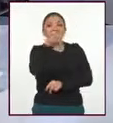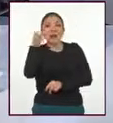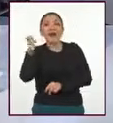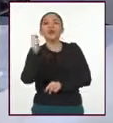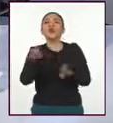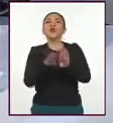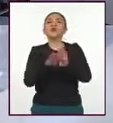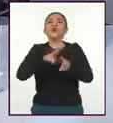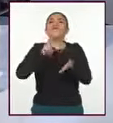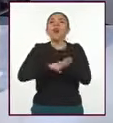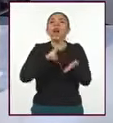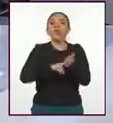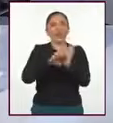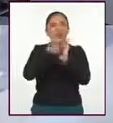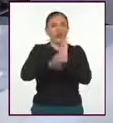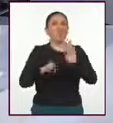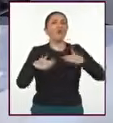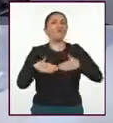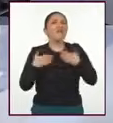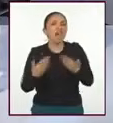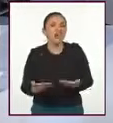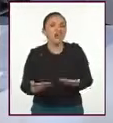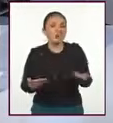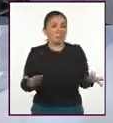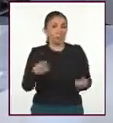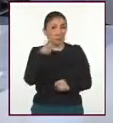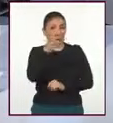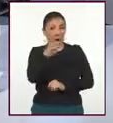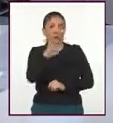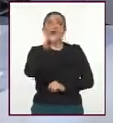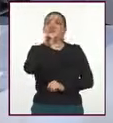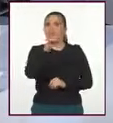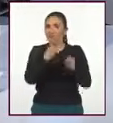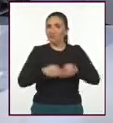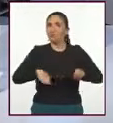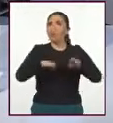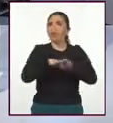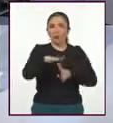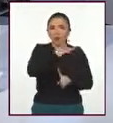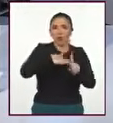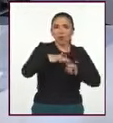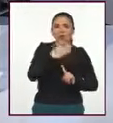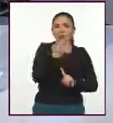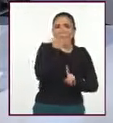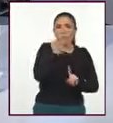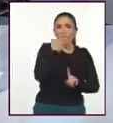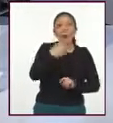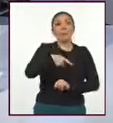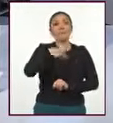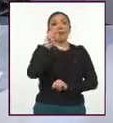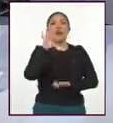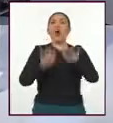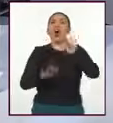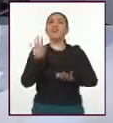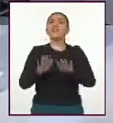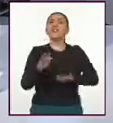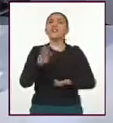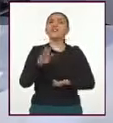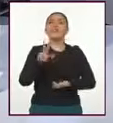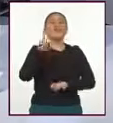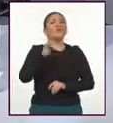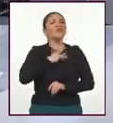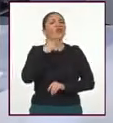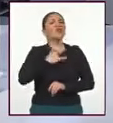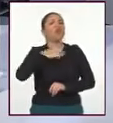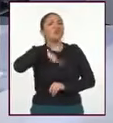valores, como esto de la confianza, que pues realmente sí forma parte del contexto escolar y sin embargo hay veces que uno no lo visibiliza,